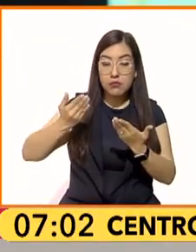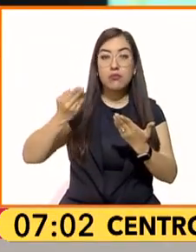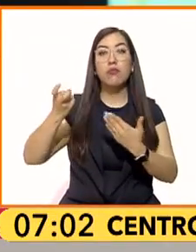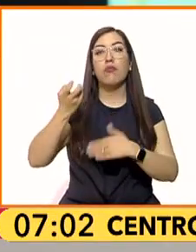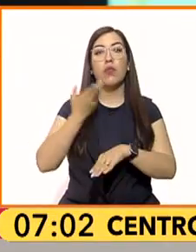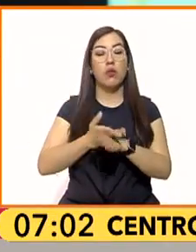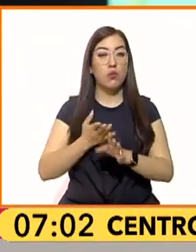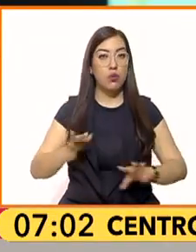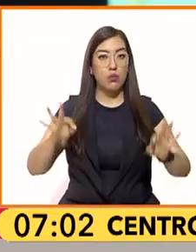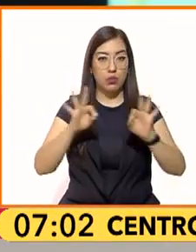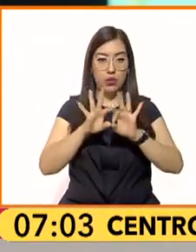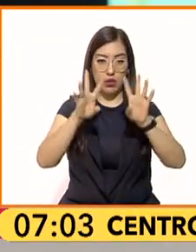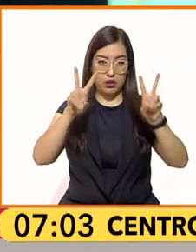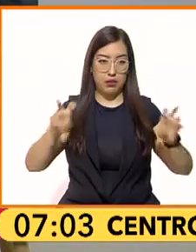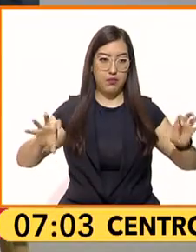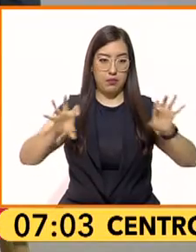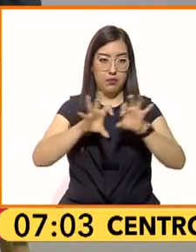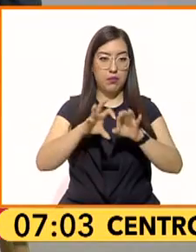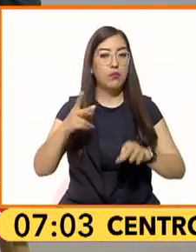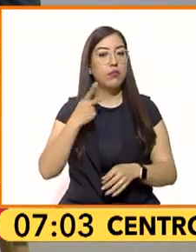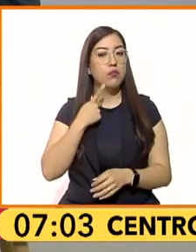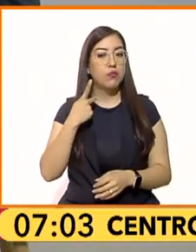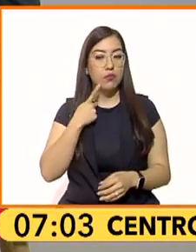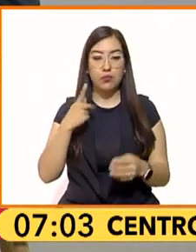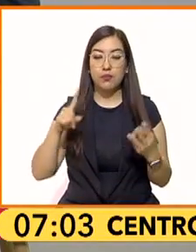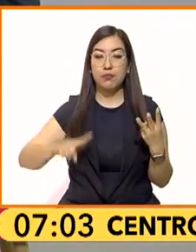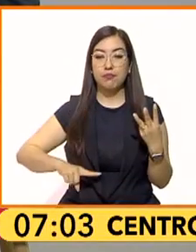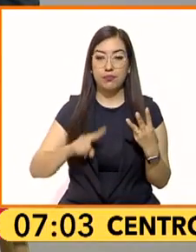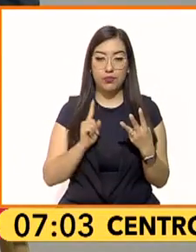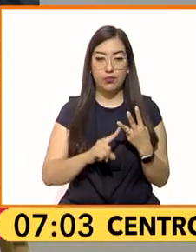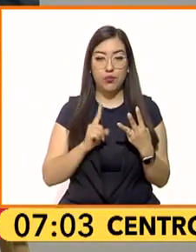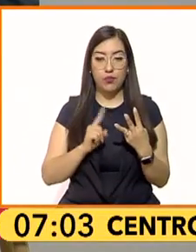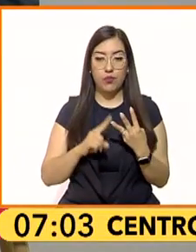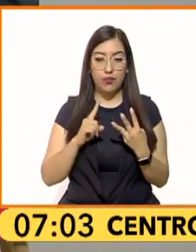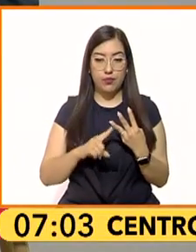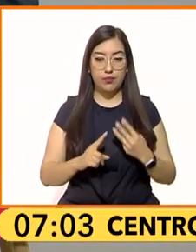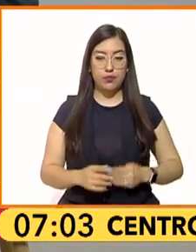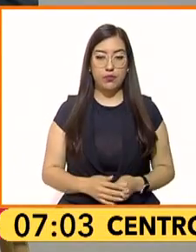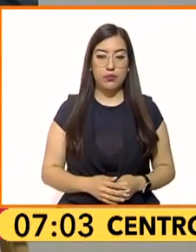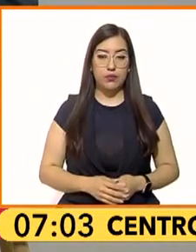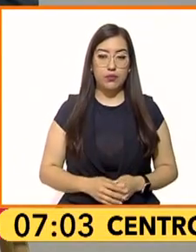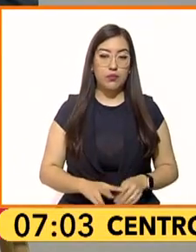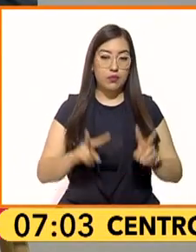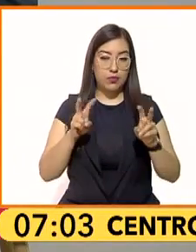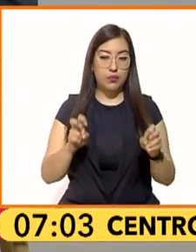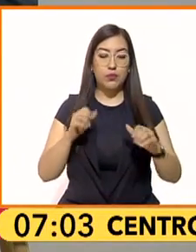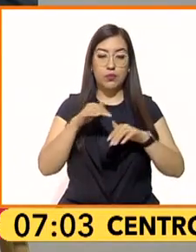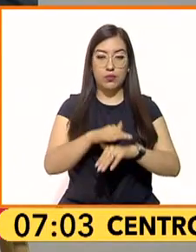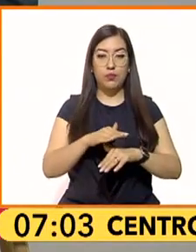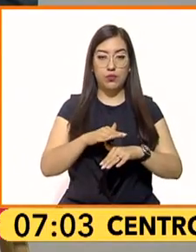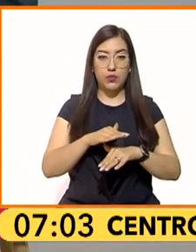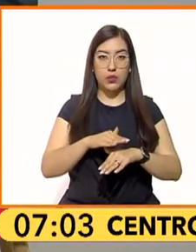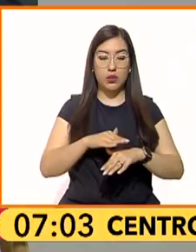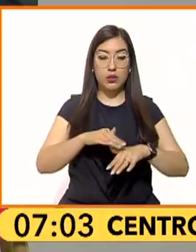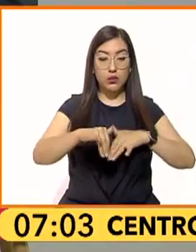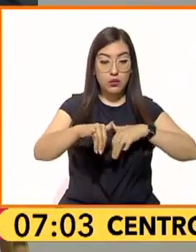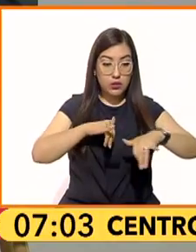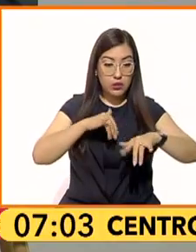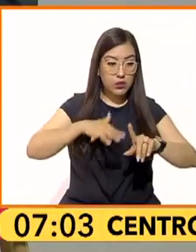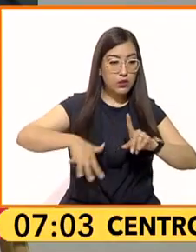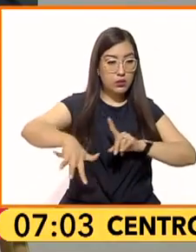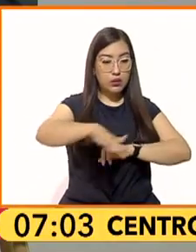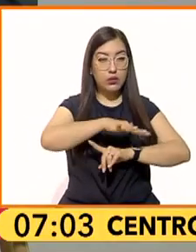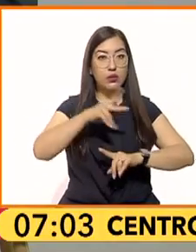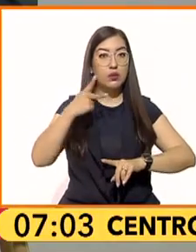implicaciones políticas. Y tres, hay una cuestión geopolítica muy importante también, es decir, la postura